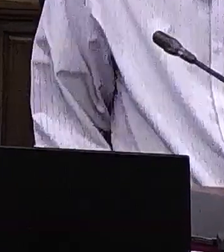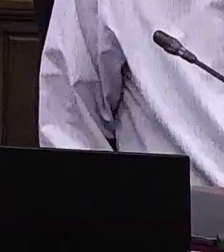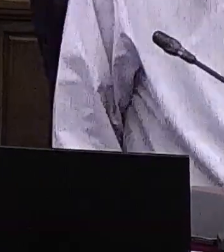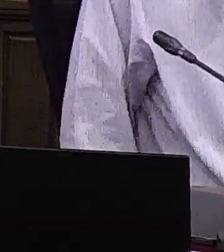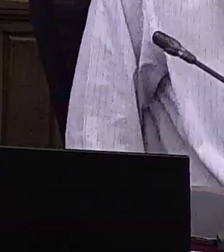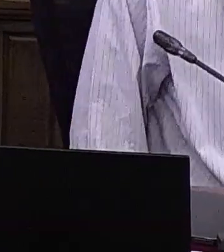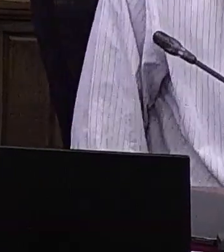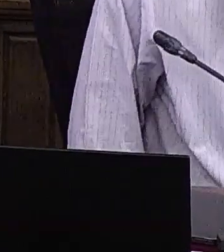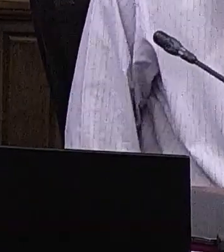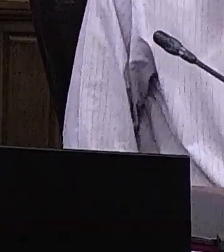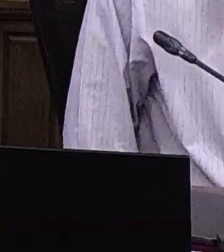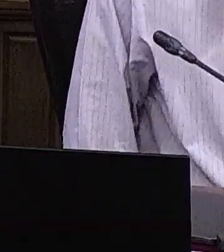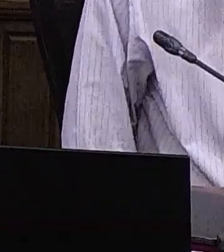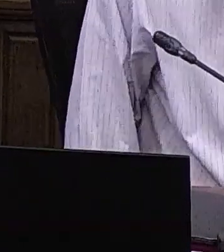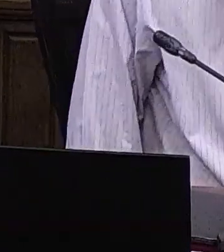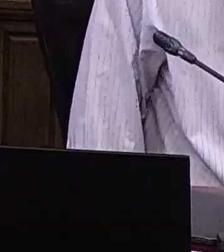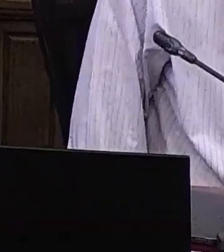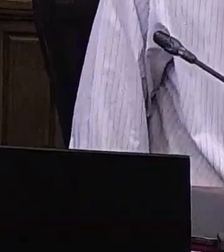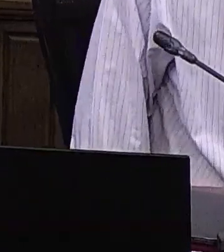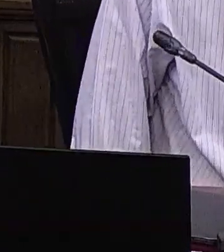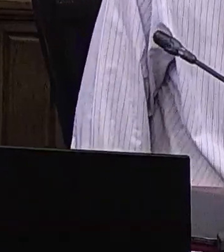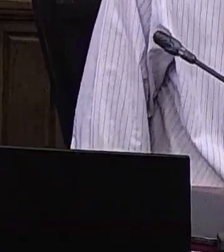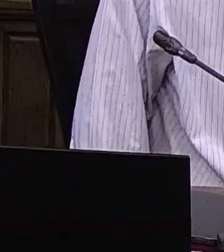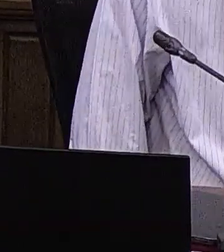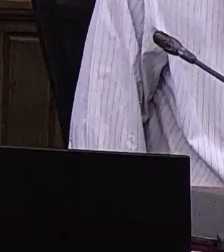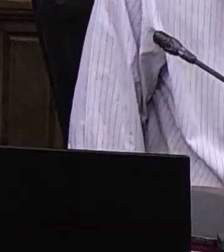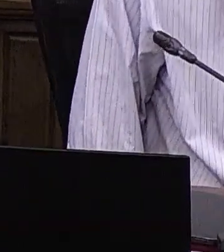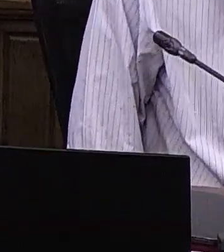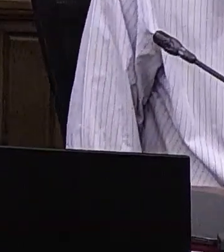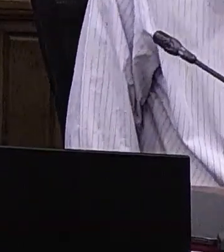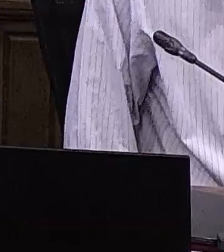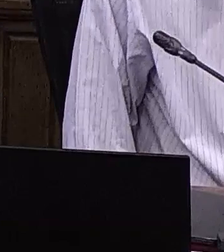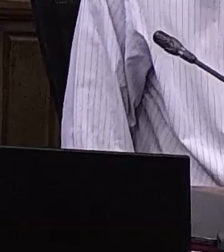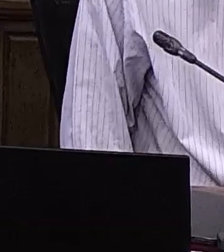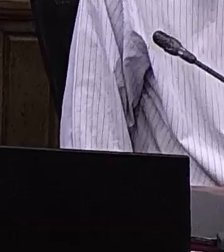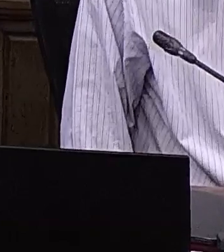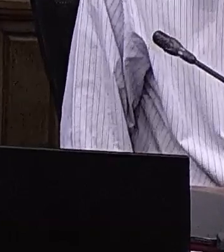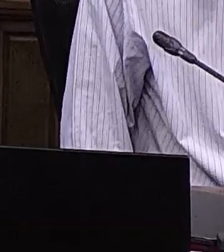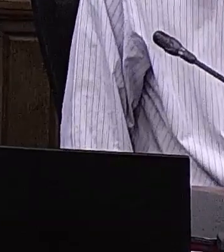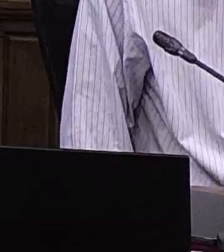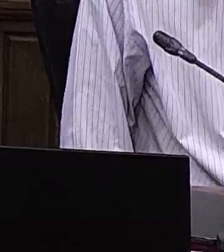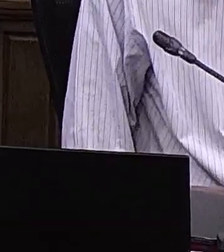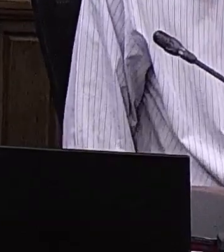Sí. Tiene la palabra el convencional Claudio Gómez.